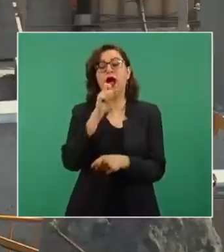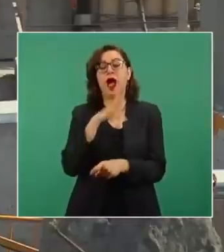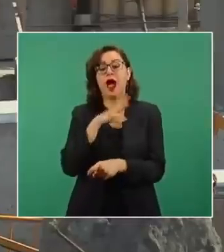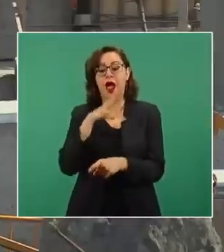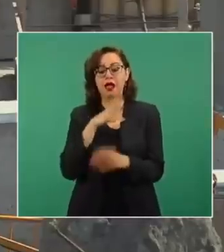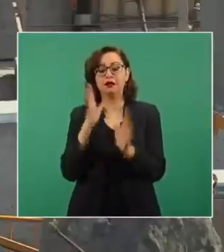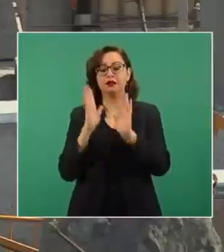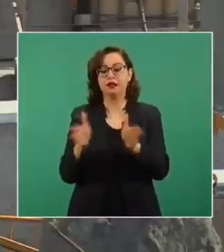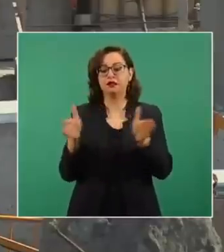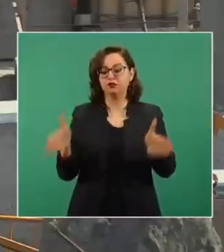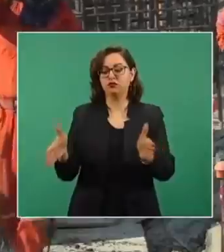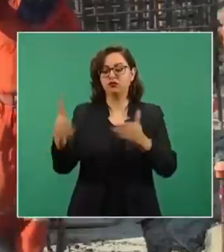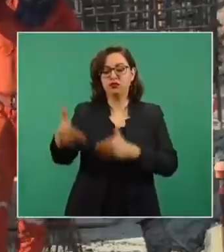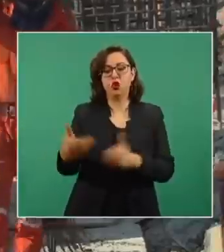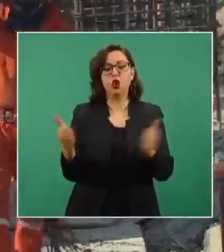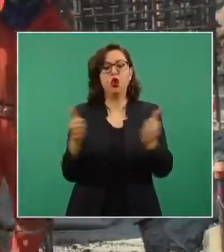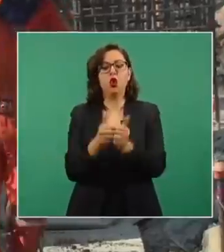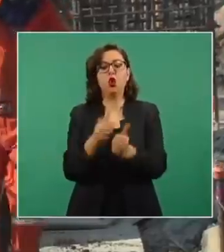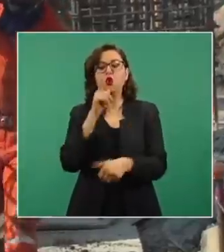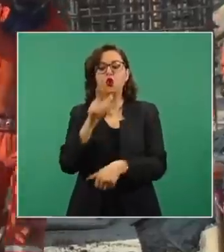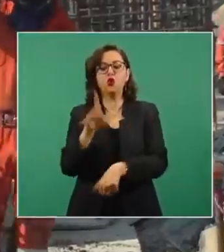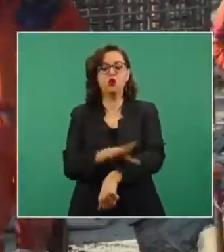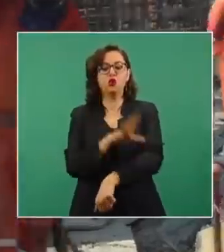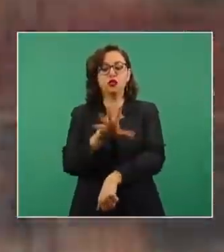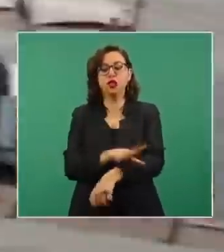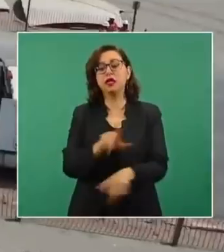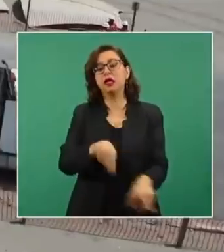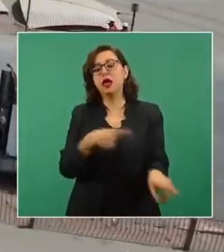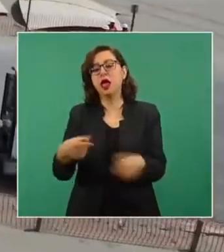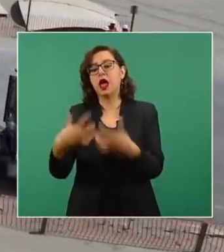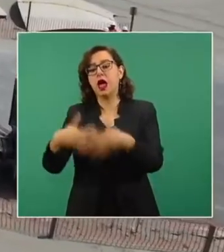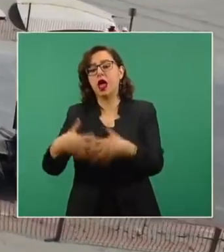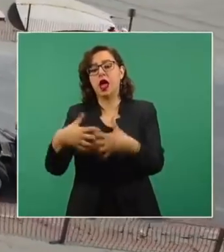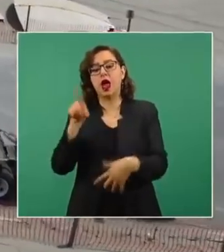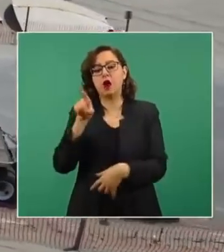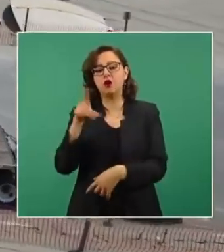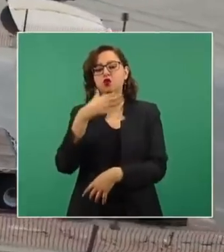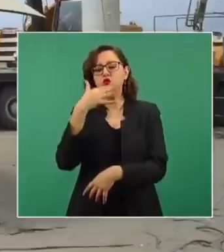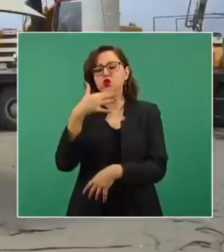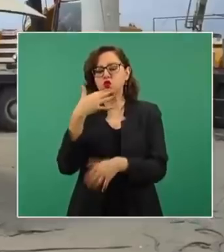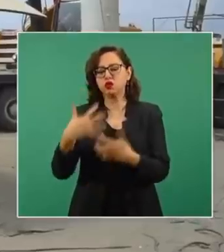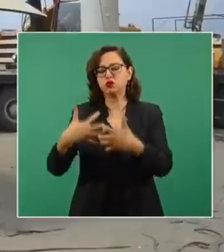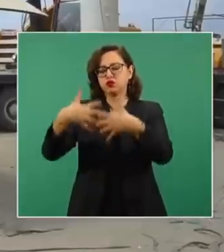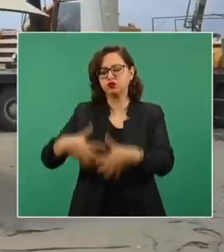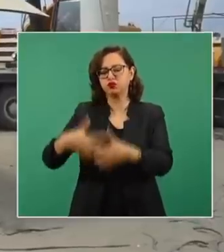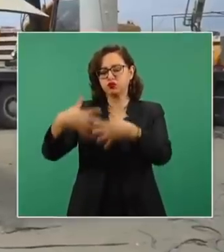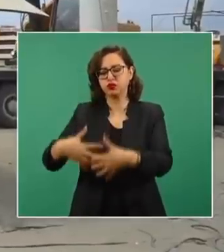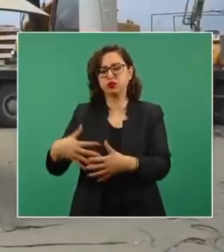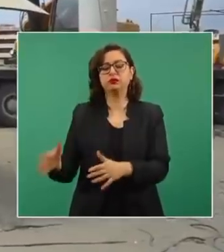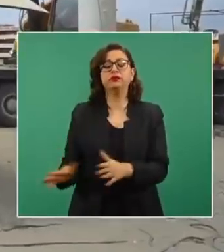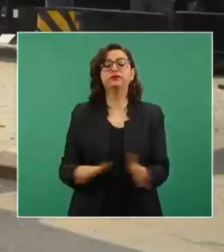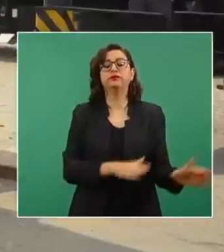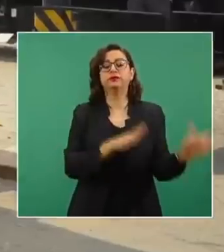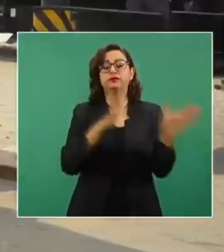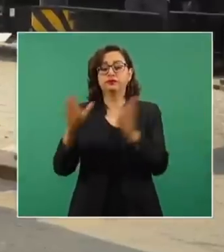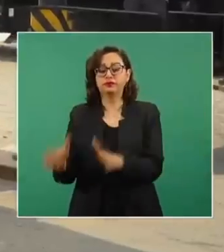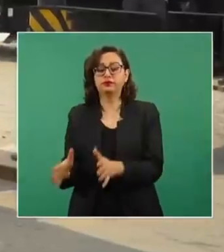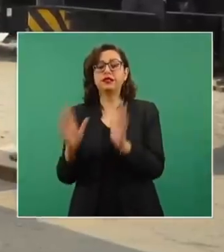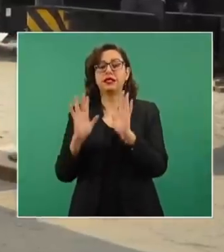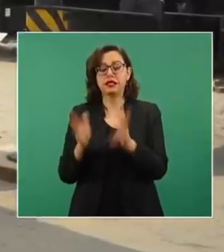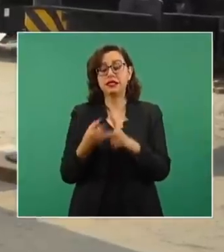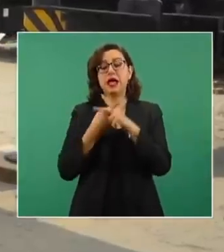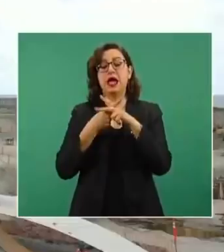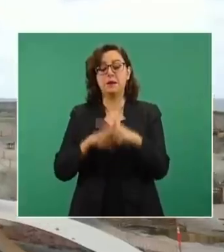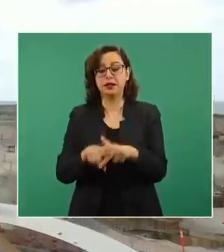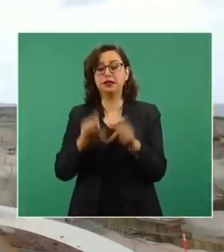subestaciones eléctricas de la planta de tratamiento de aguas amargas. En el área de almacenamiento, se lleva a cabo el montaje de columnas con muñones de